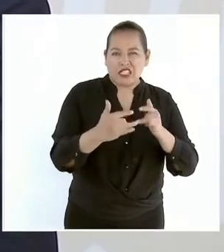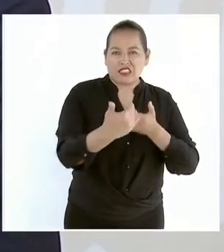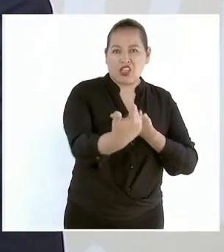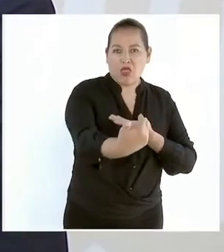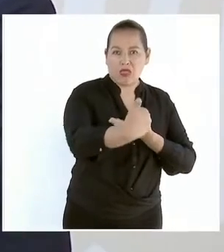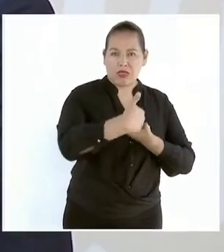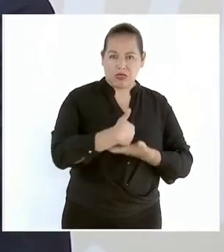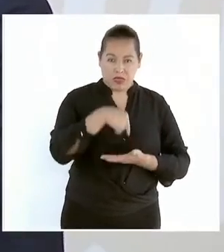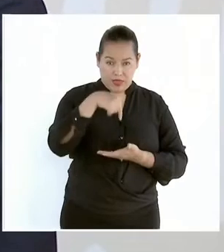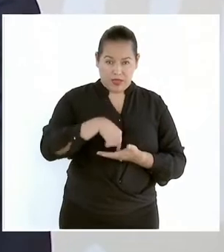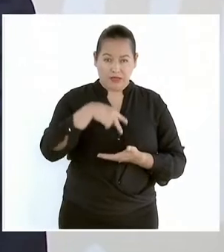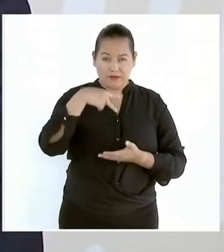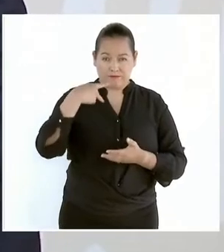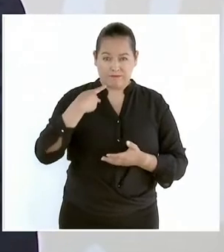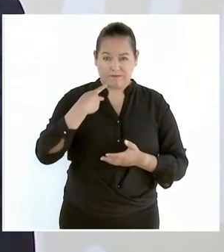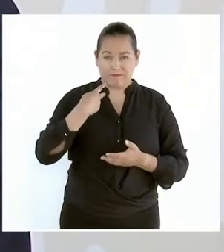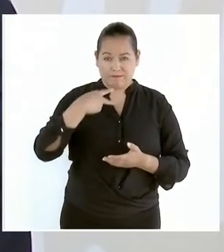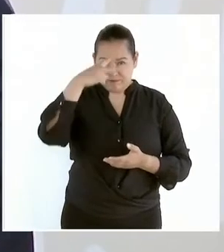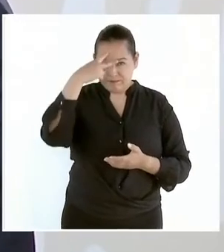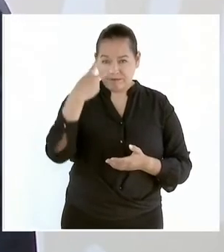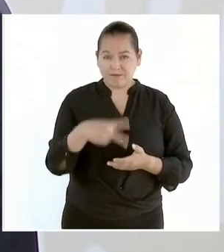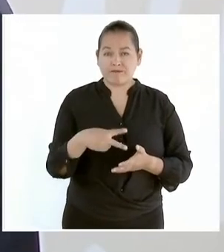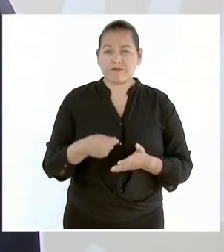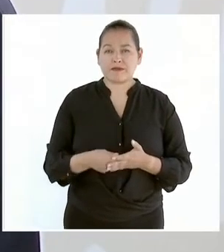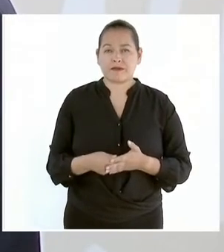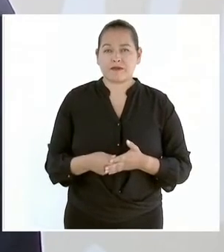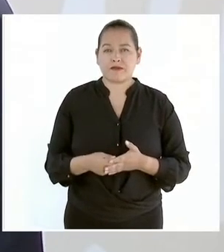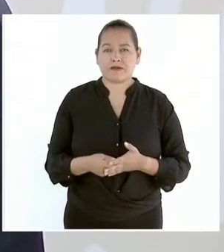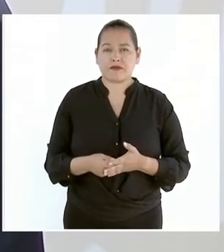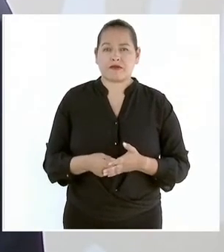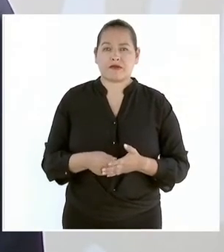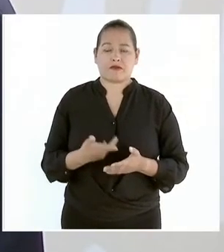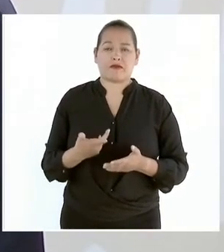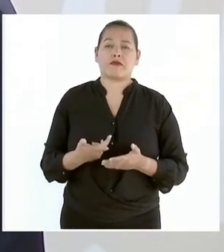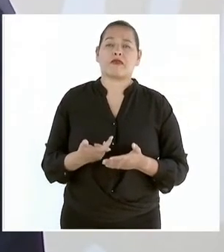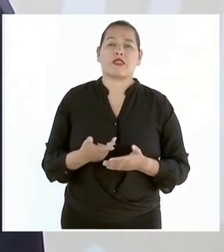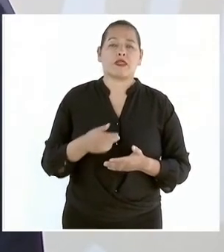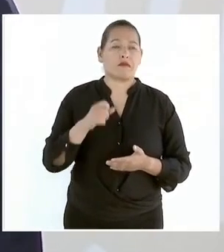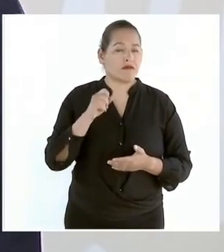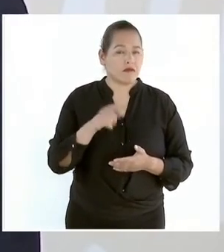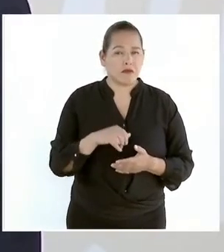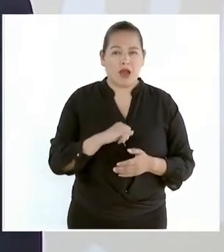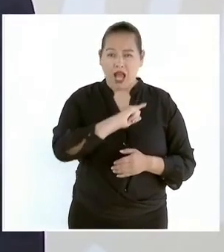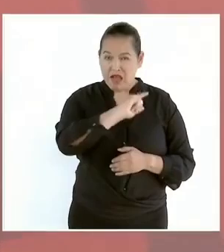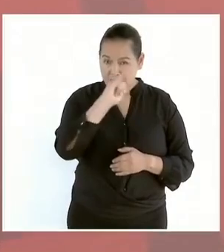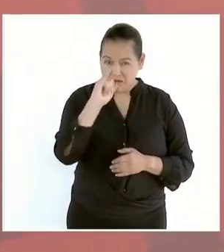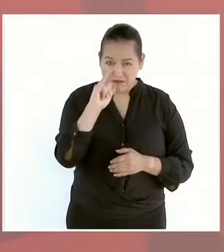ni reconoció al emperador maximiliano